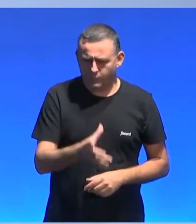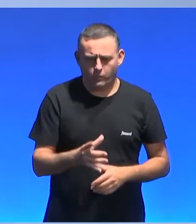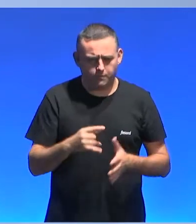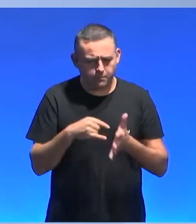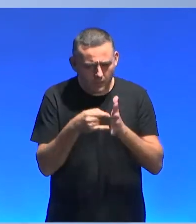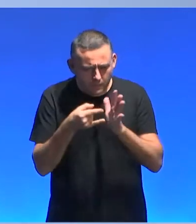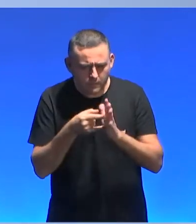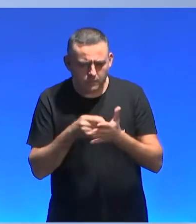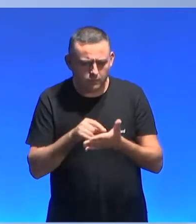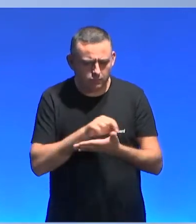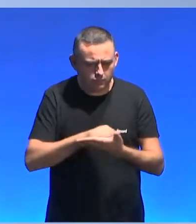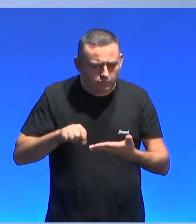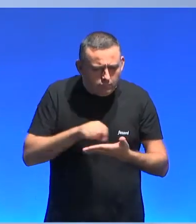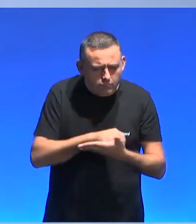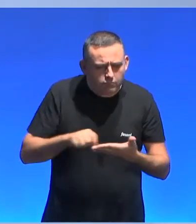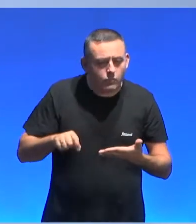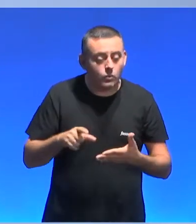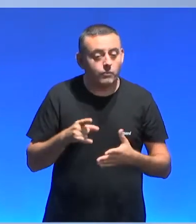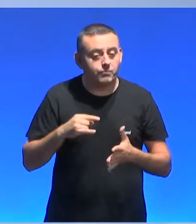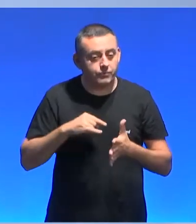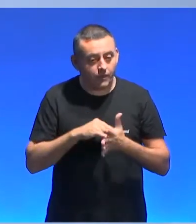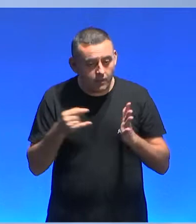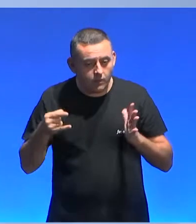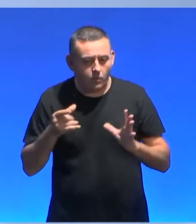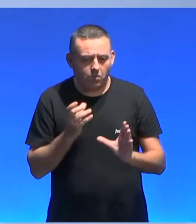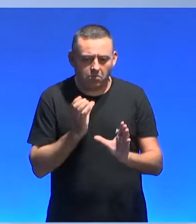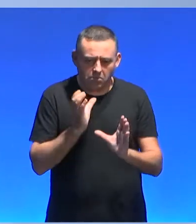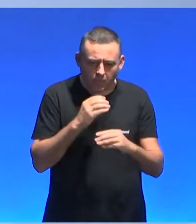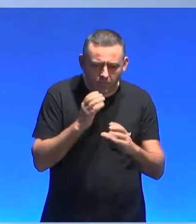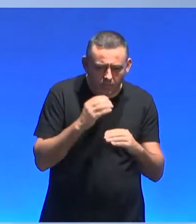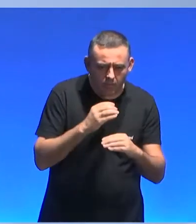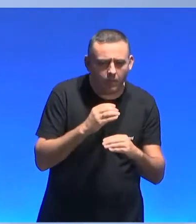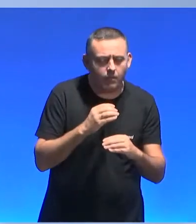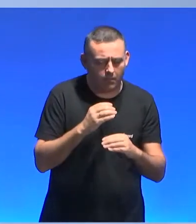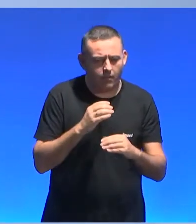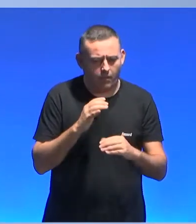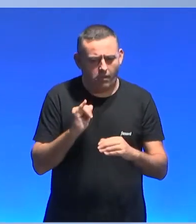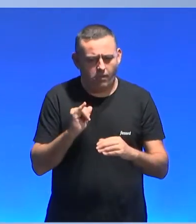específicas, hasta científicas, que justifican esta elección.